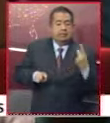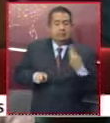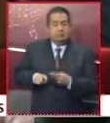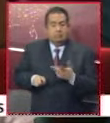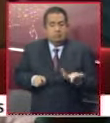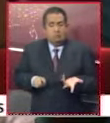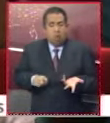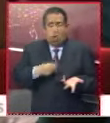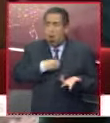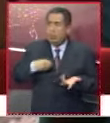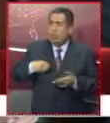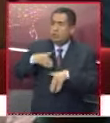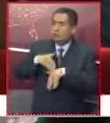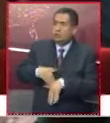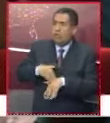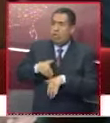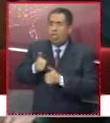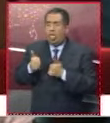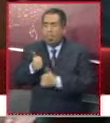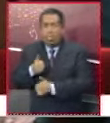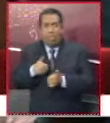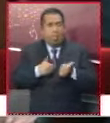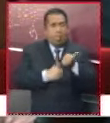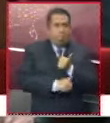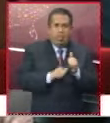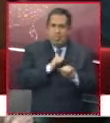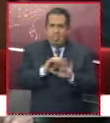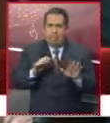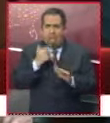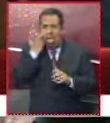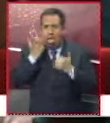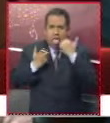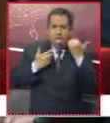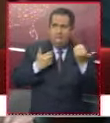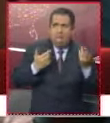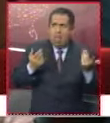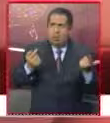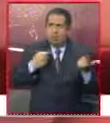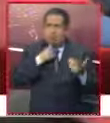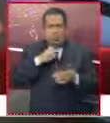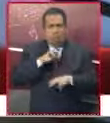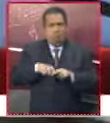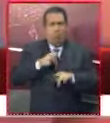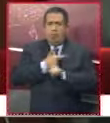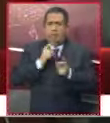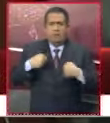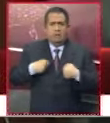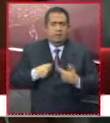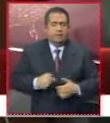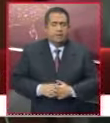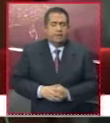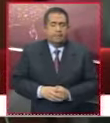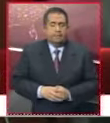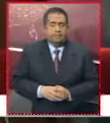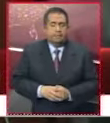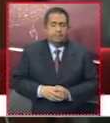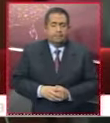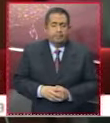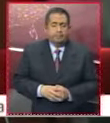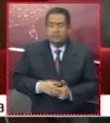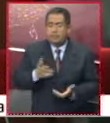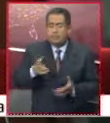tiene obligaciones de Estado previamente asignados en el mandato constitucional. Que es el concepto de integridad